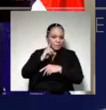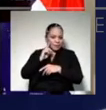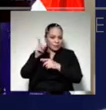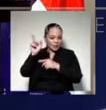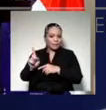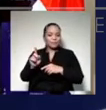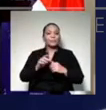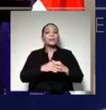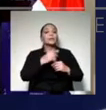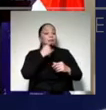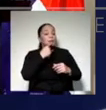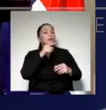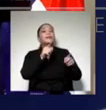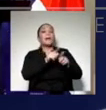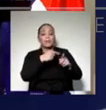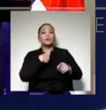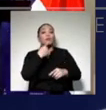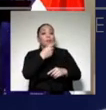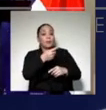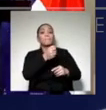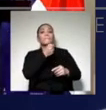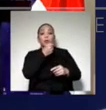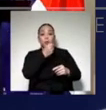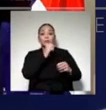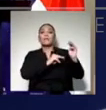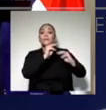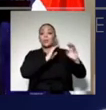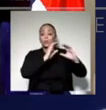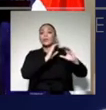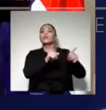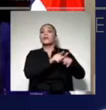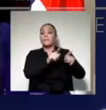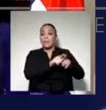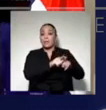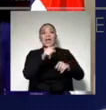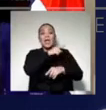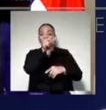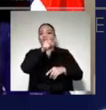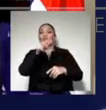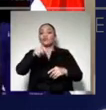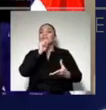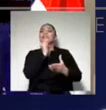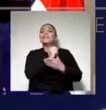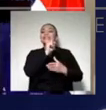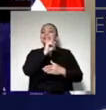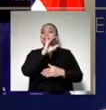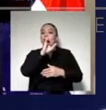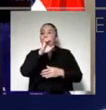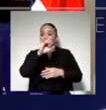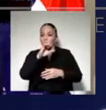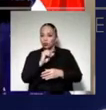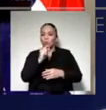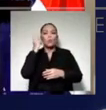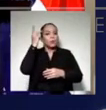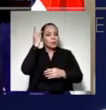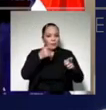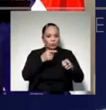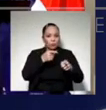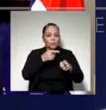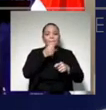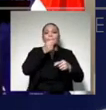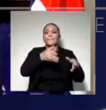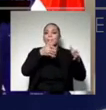Y a periodistas de medios. Yo soy muy transparente, no solo a este sujeto. Son sicarios políticos los